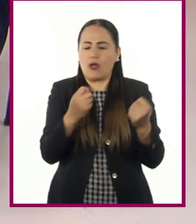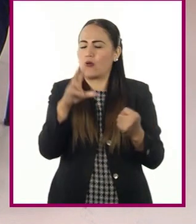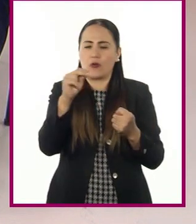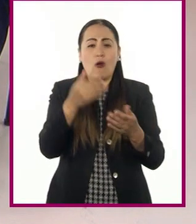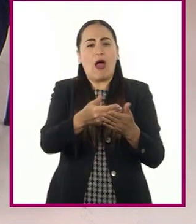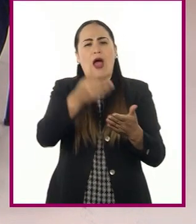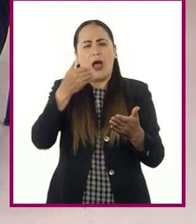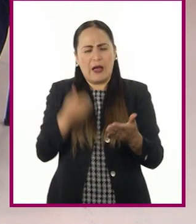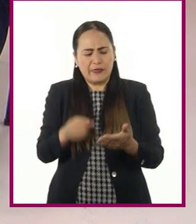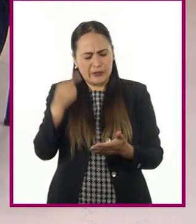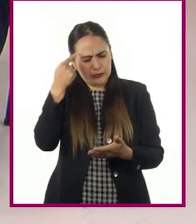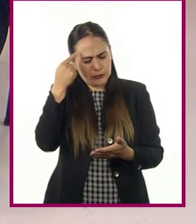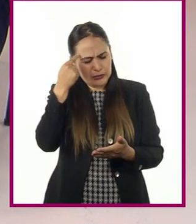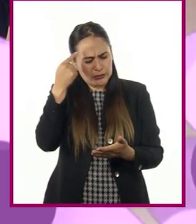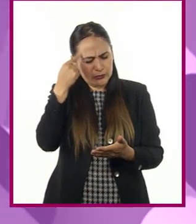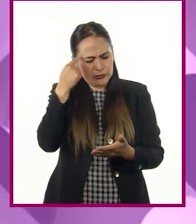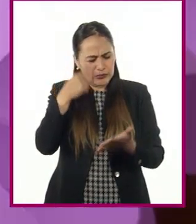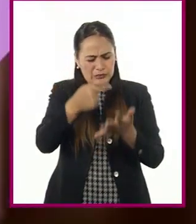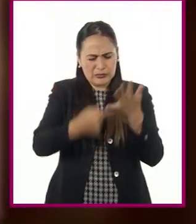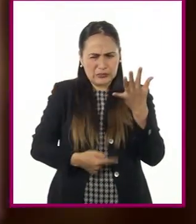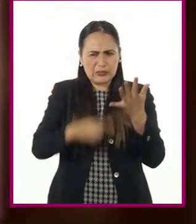en cuenta sus principios éticos.